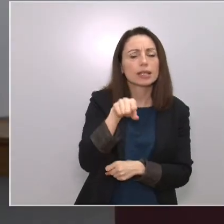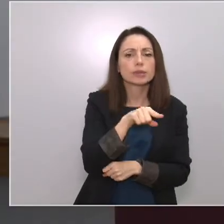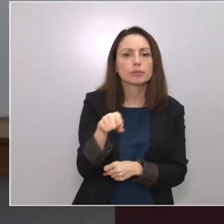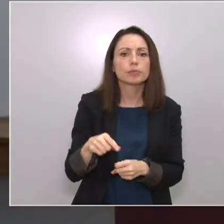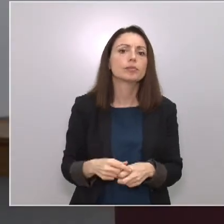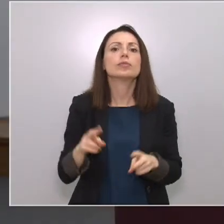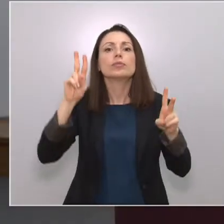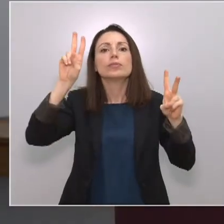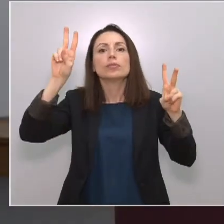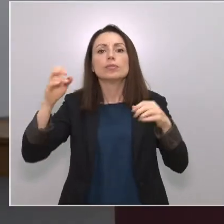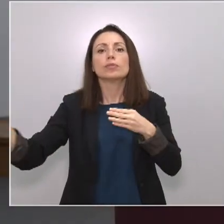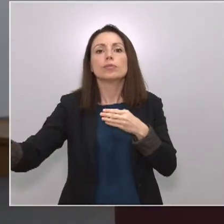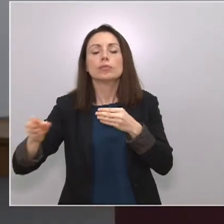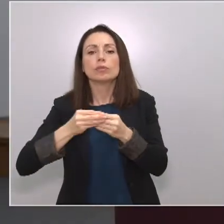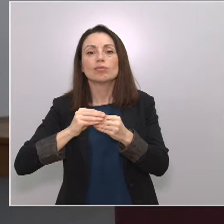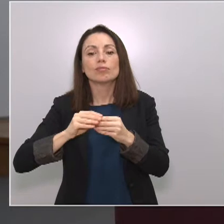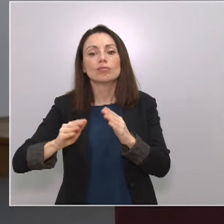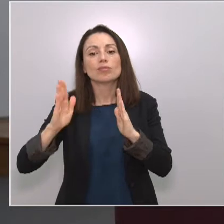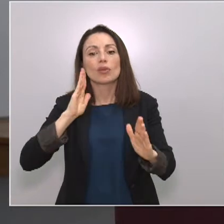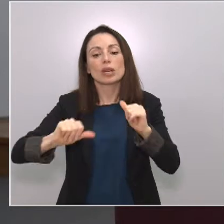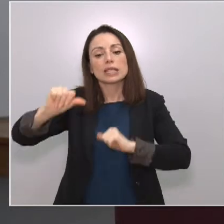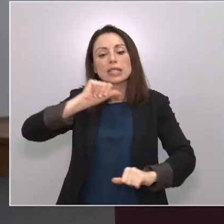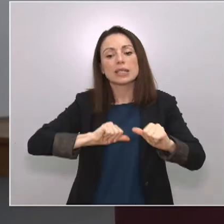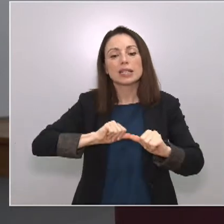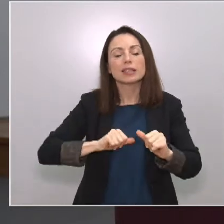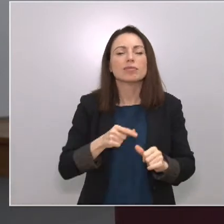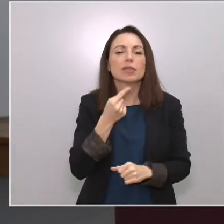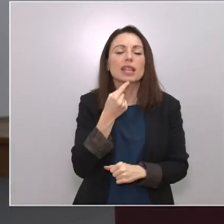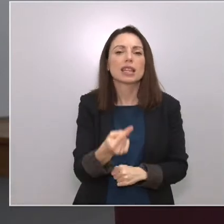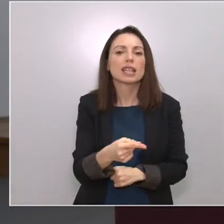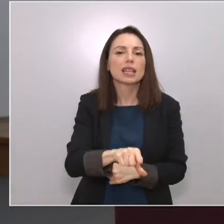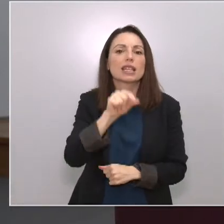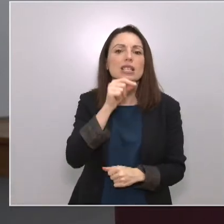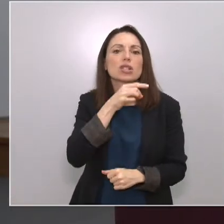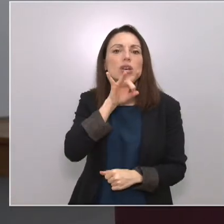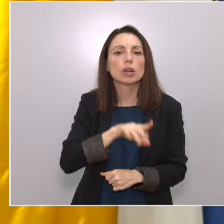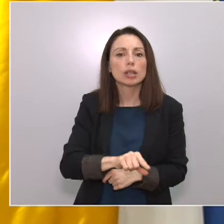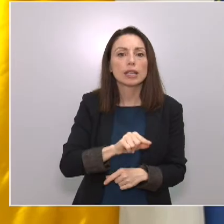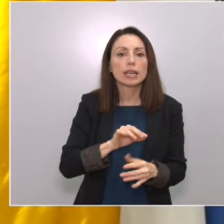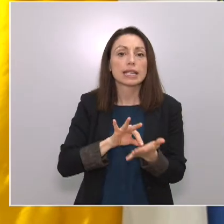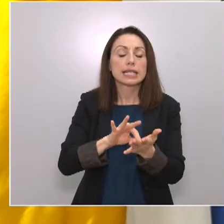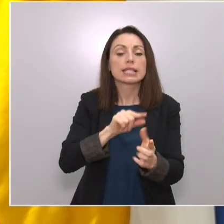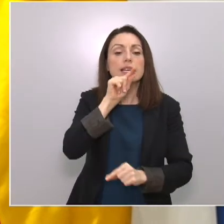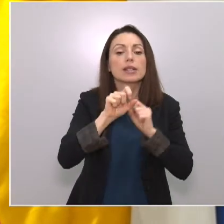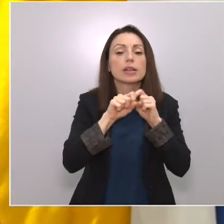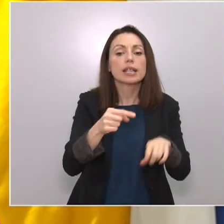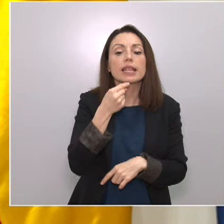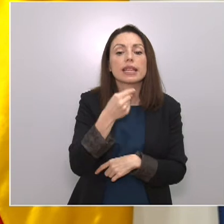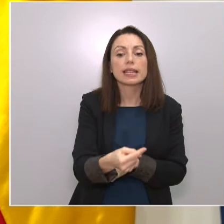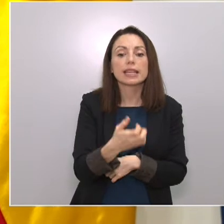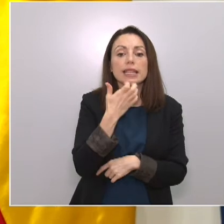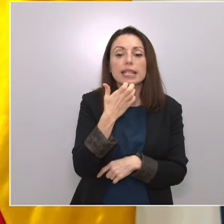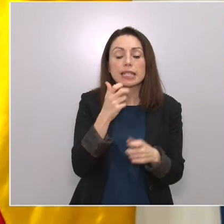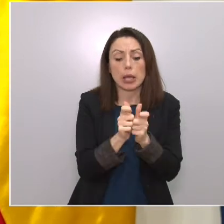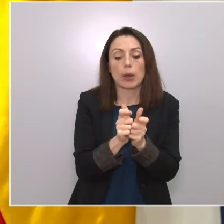Bueno, respecto a volver atrás, en principio eso lo marca el Servicio de Epidemiología, el que diga en principio que hay transmisión